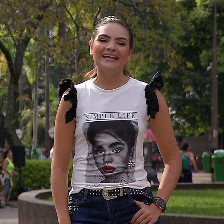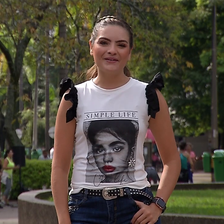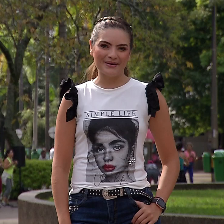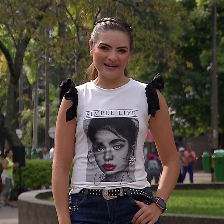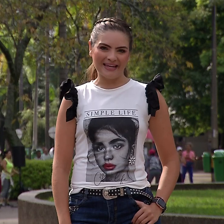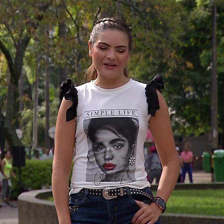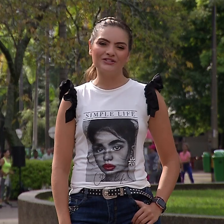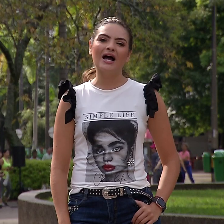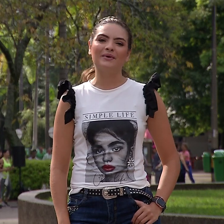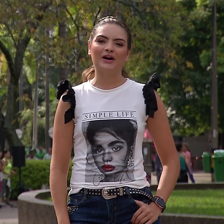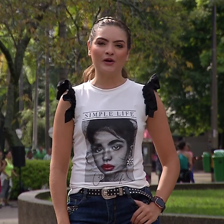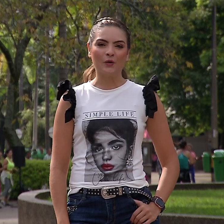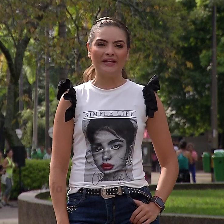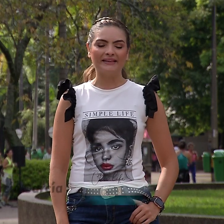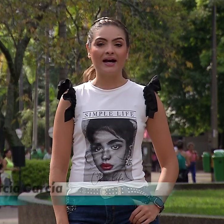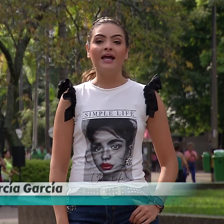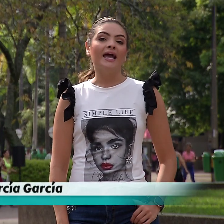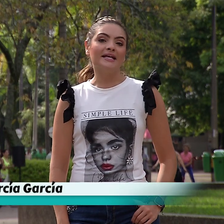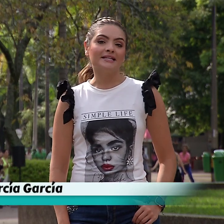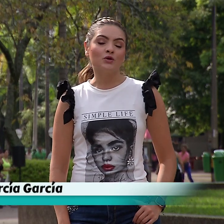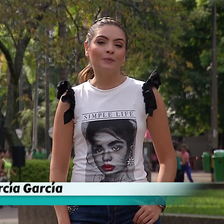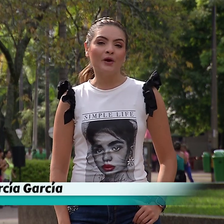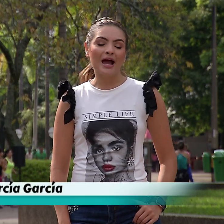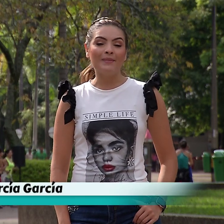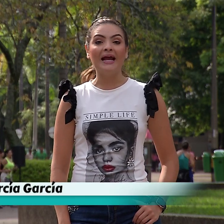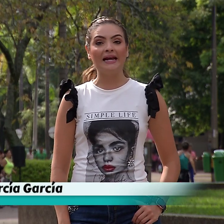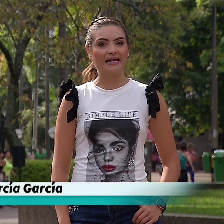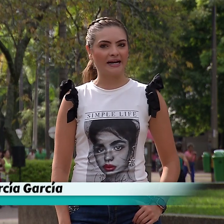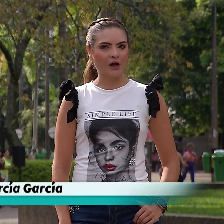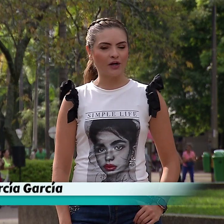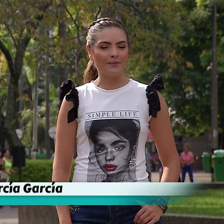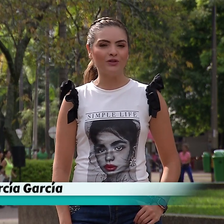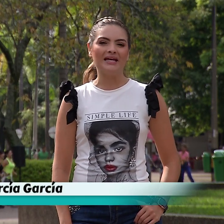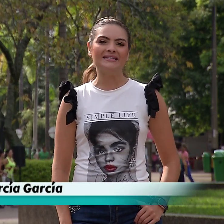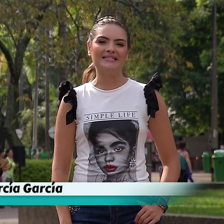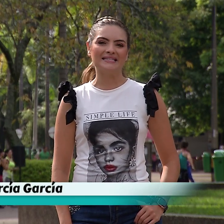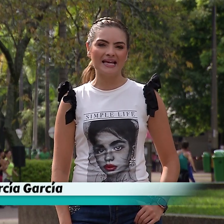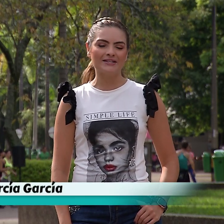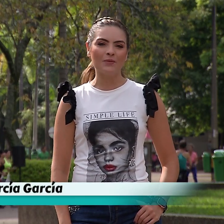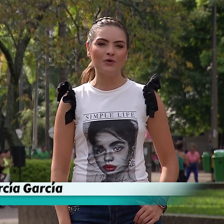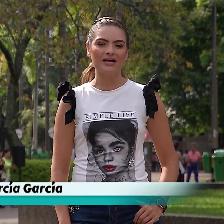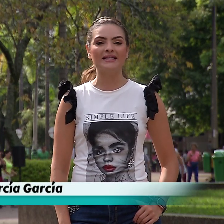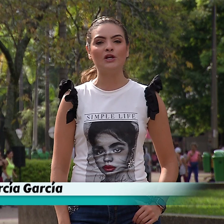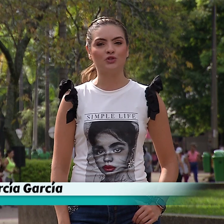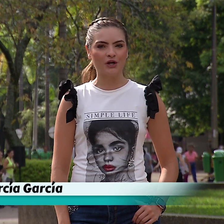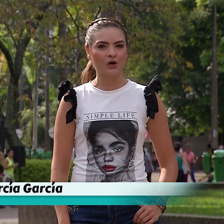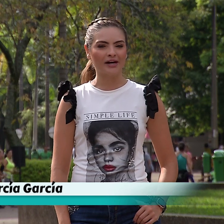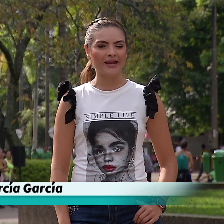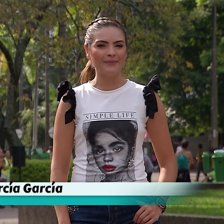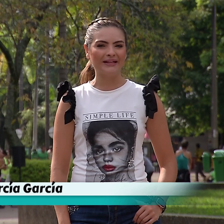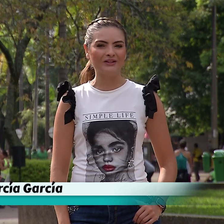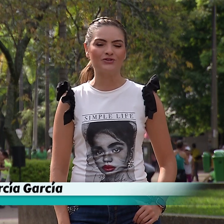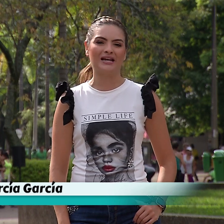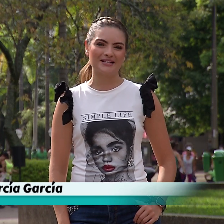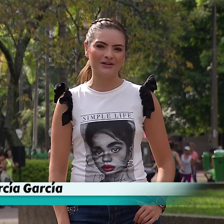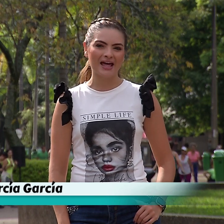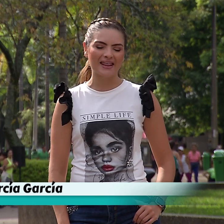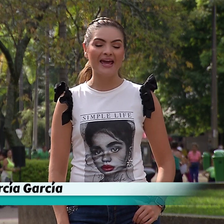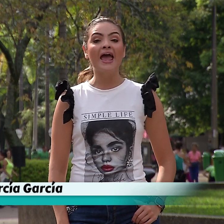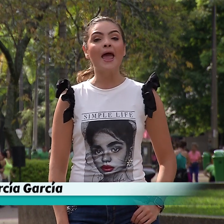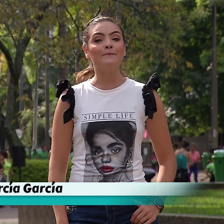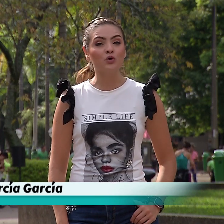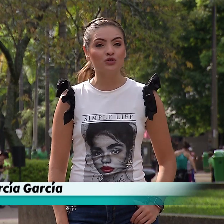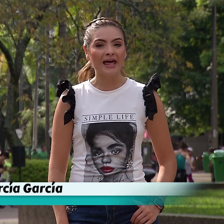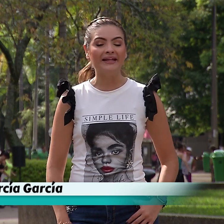Hola, ¿qué tal? Y bienvenidos a Mi Barrio Cuenta. Este es un programa en el que recorremos las 16 comunas y los 5 corregimientos de la